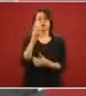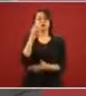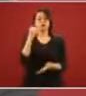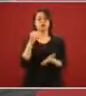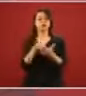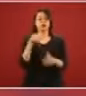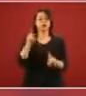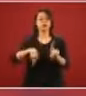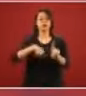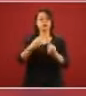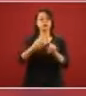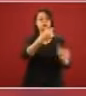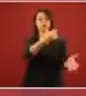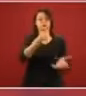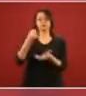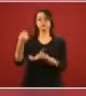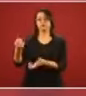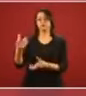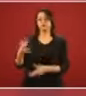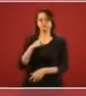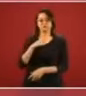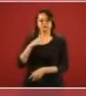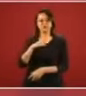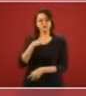O sea, no nos va a faltar.